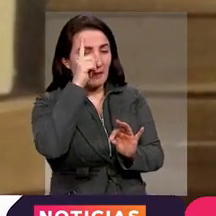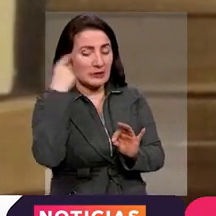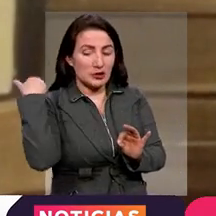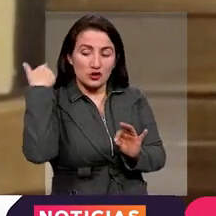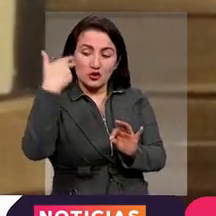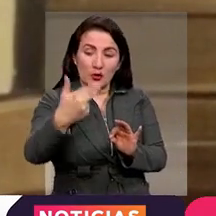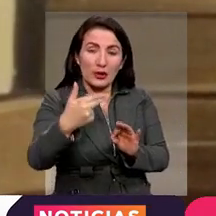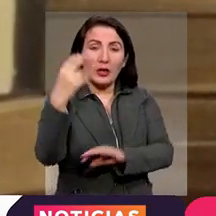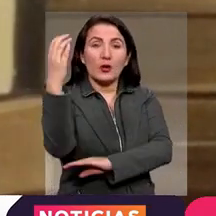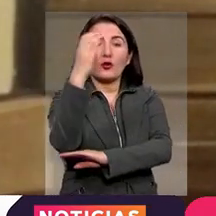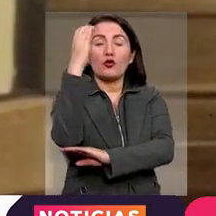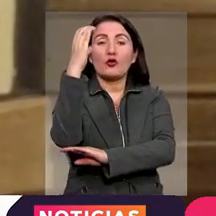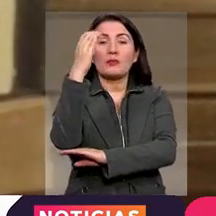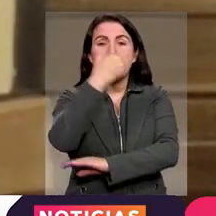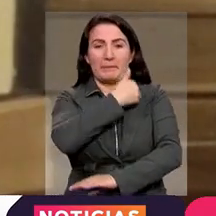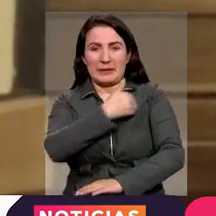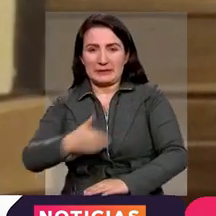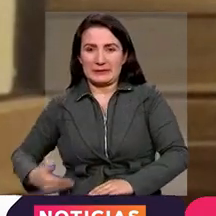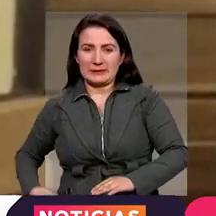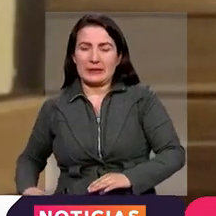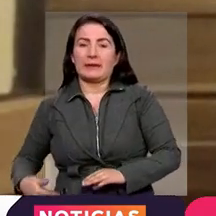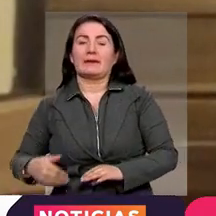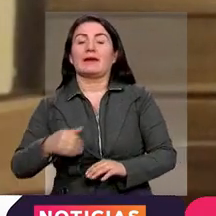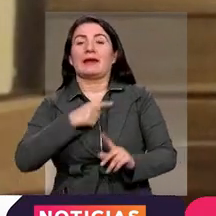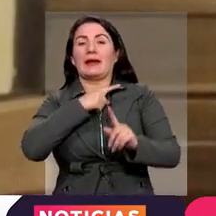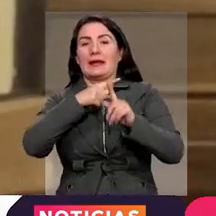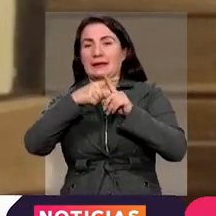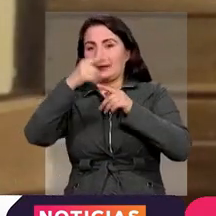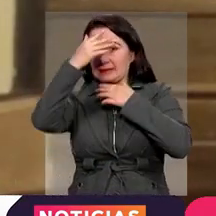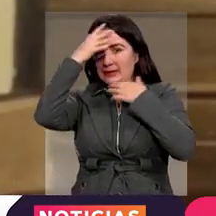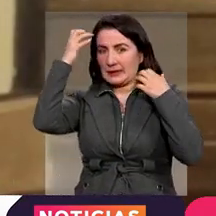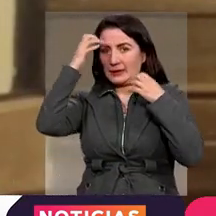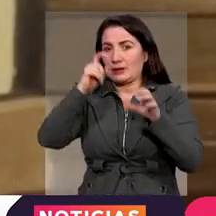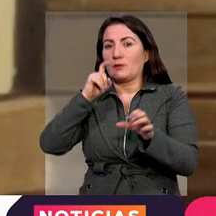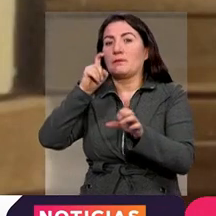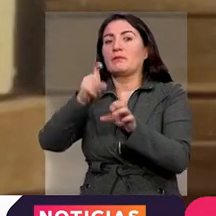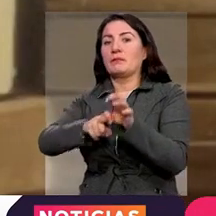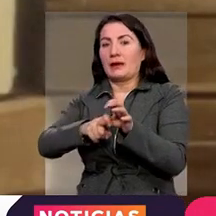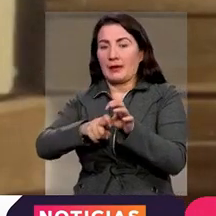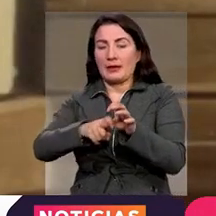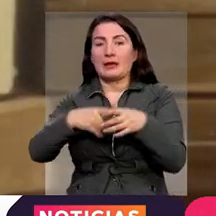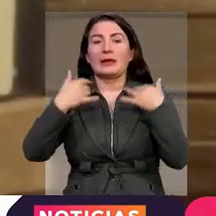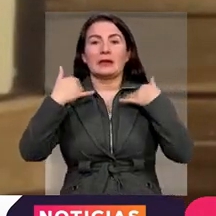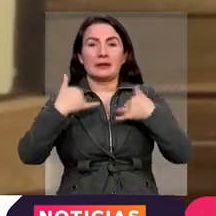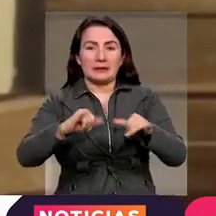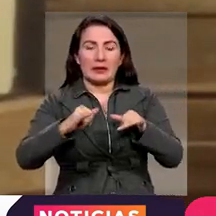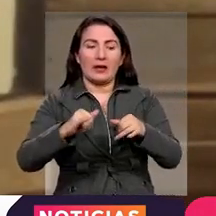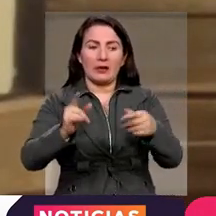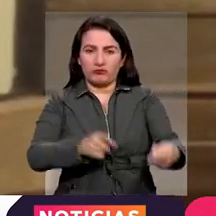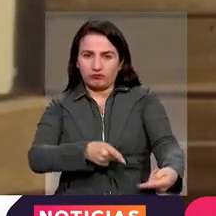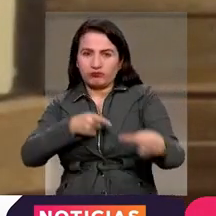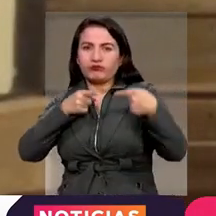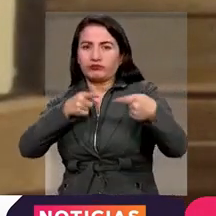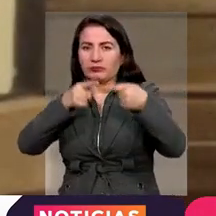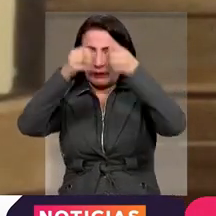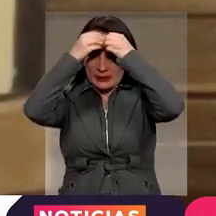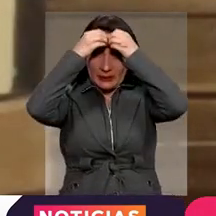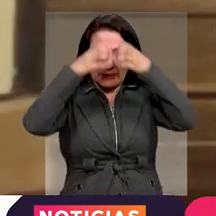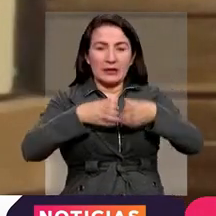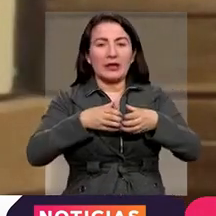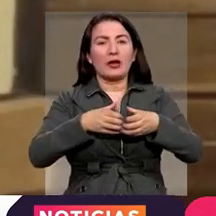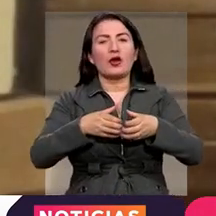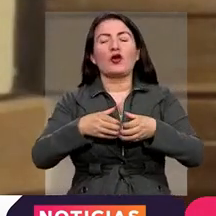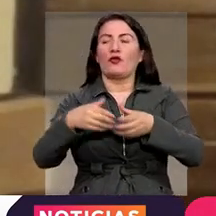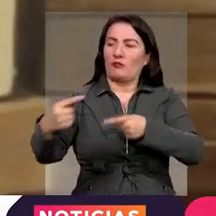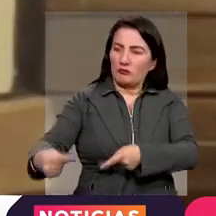historia del país tenemos a un exguerrillero que ha confrontado desde la clandestinidad al Estado, que se ha enfrentado